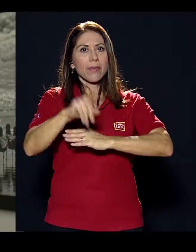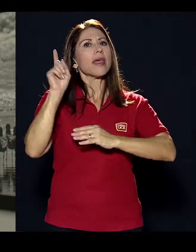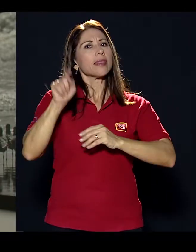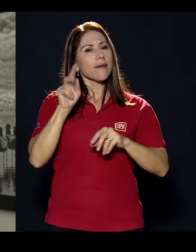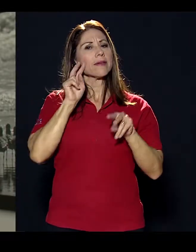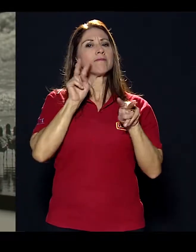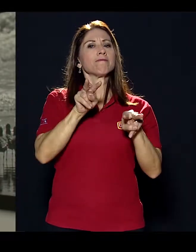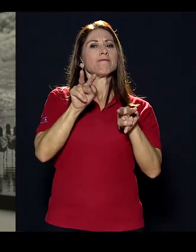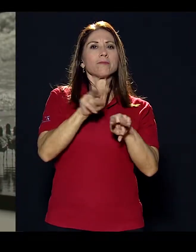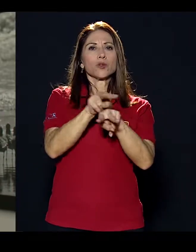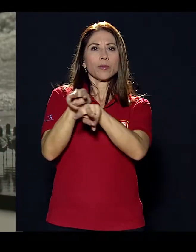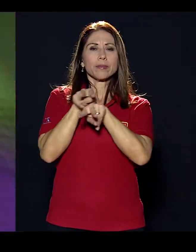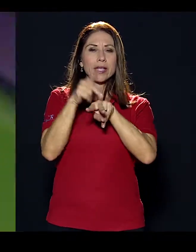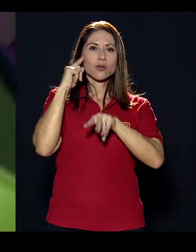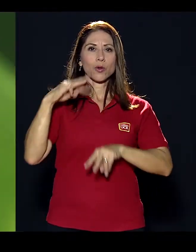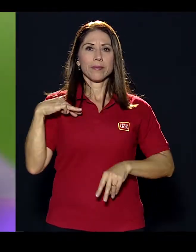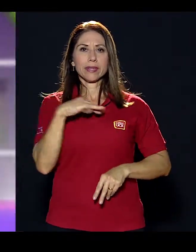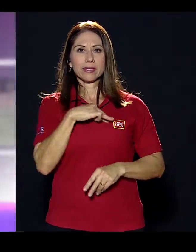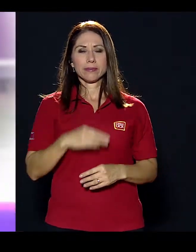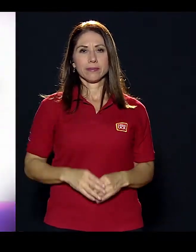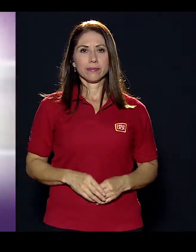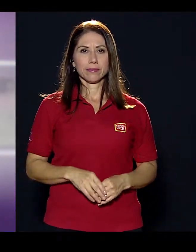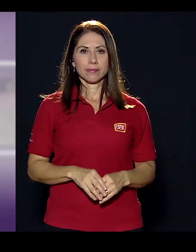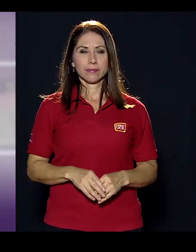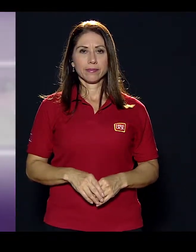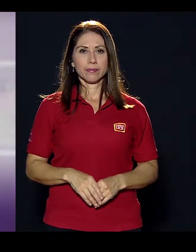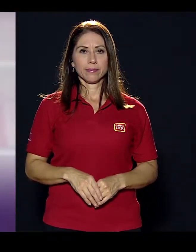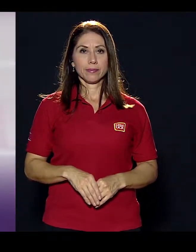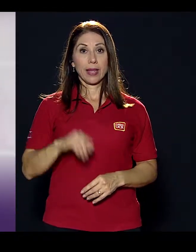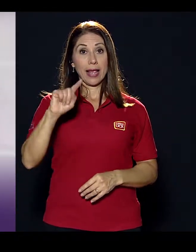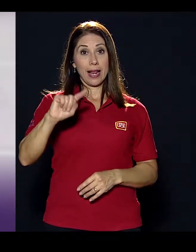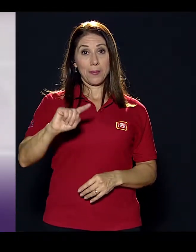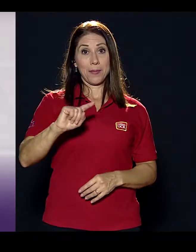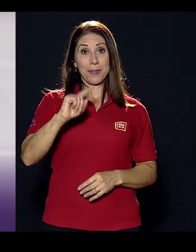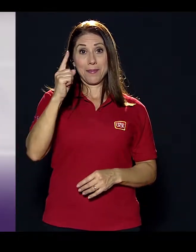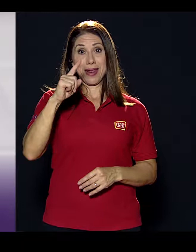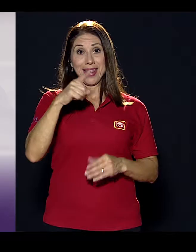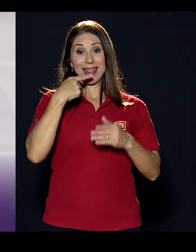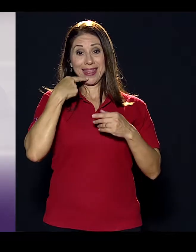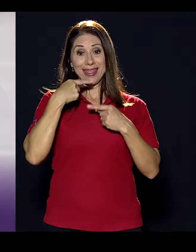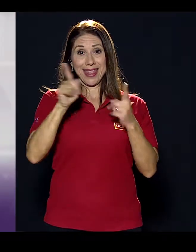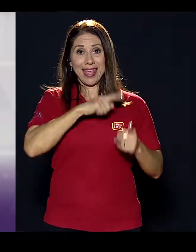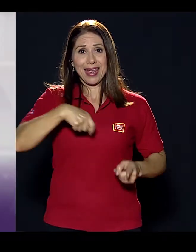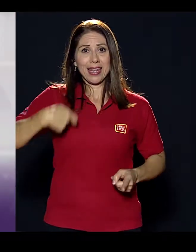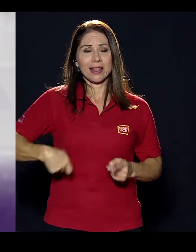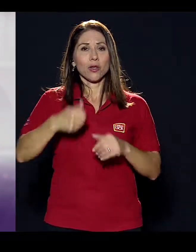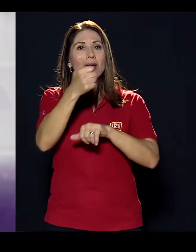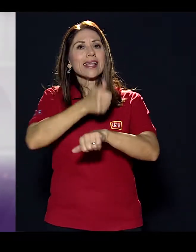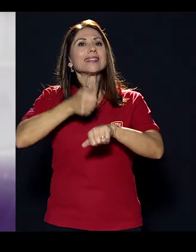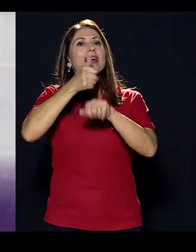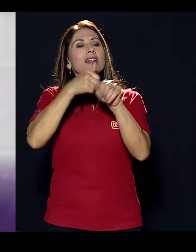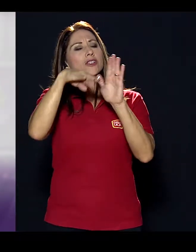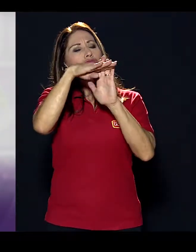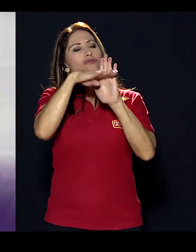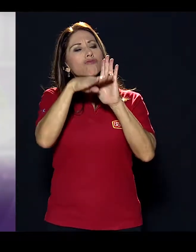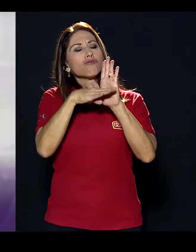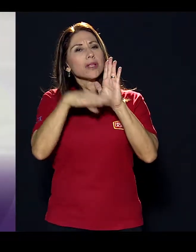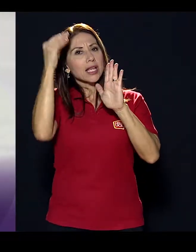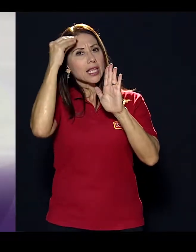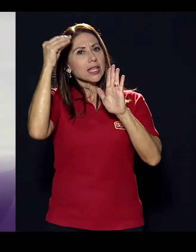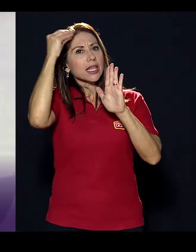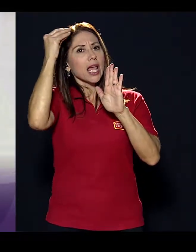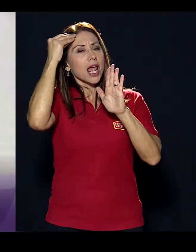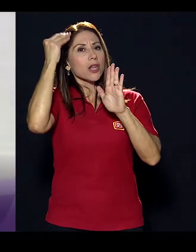ser supervisados por el Ministerio. El primero de esos decretos establece criterios técnicos mínimos que